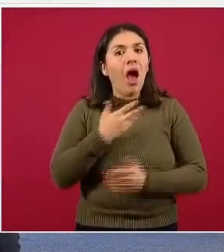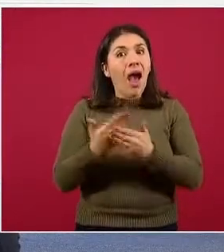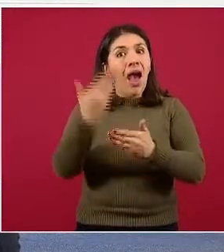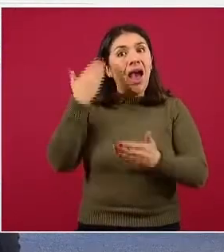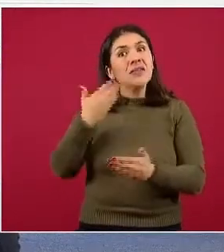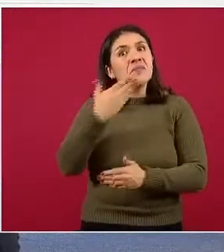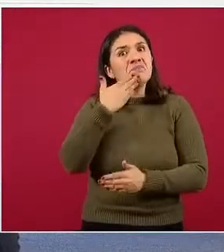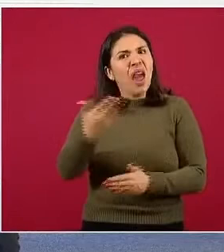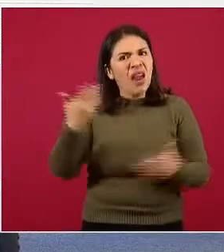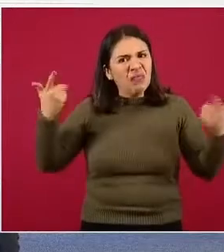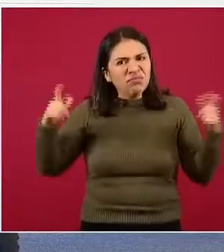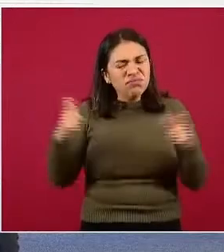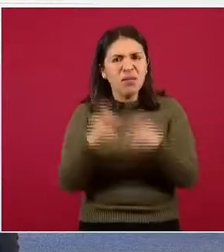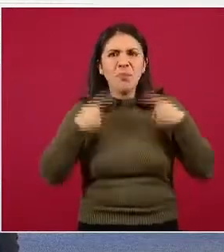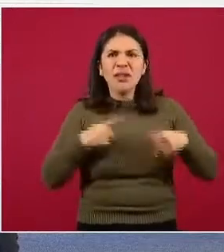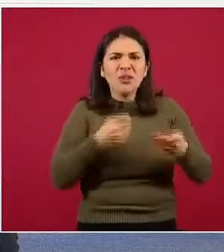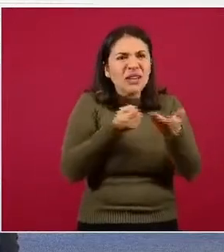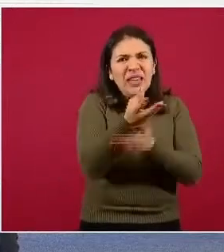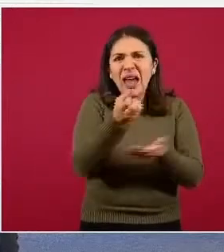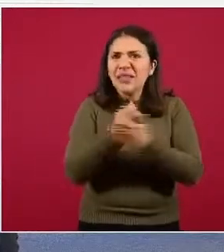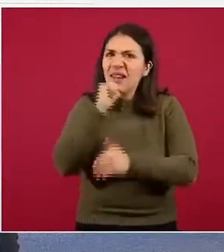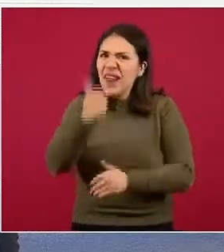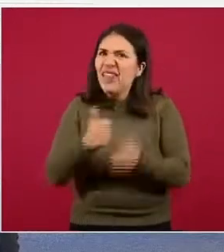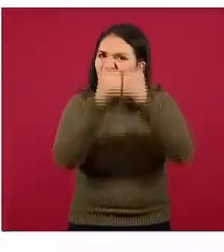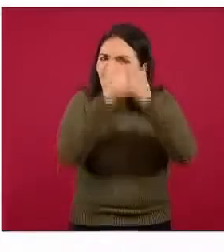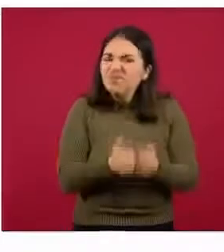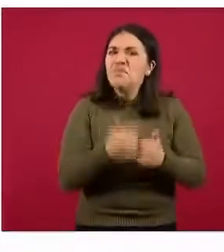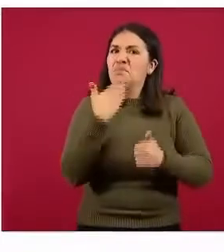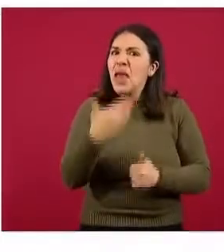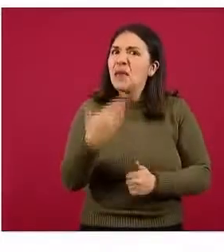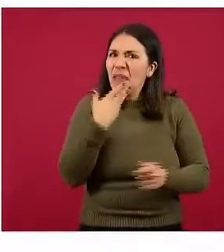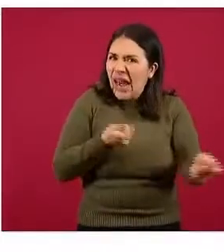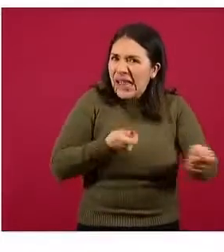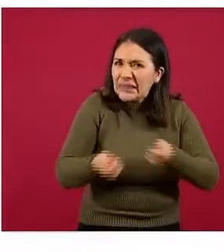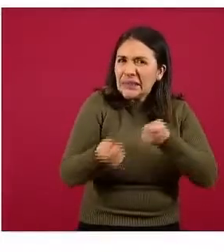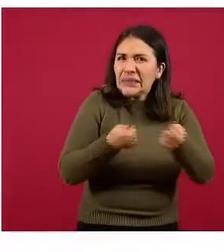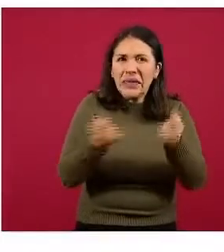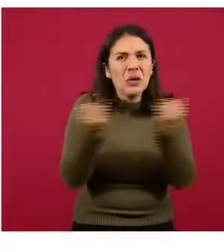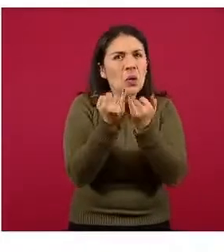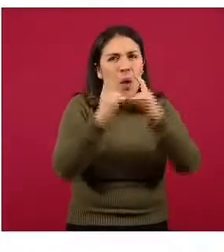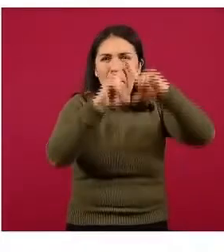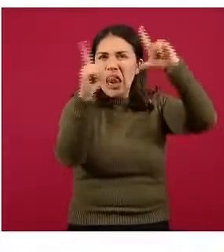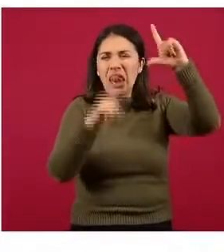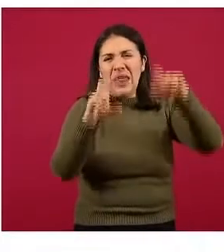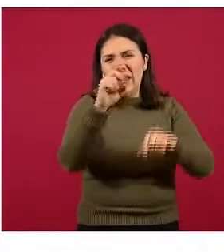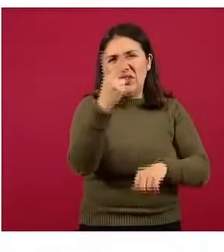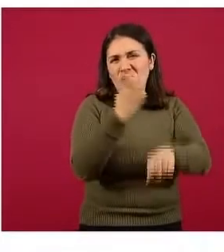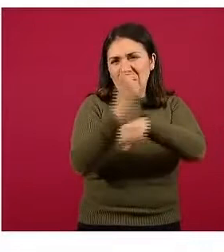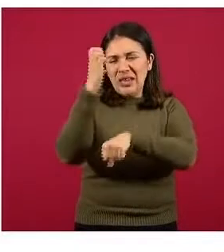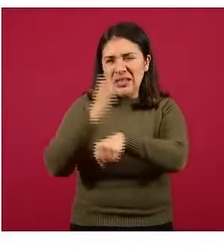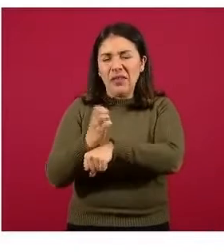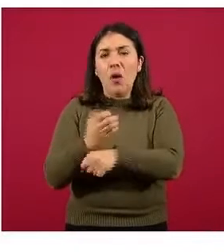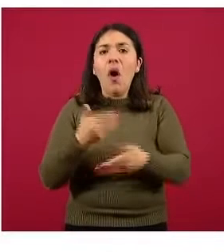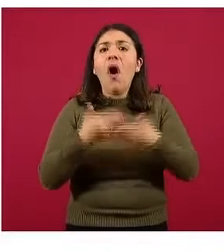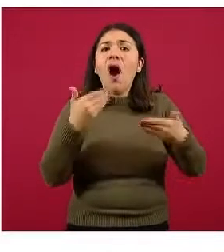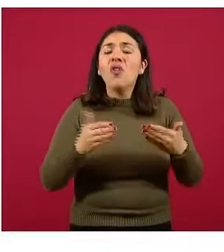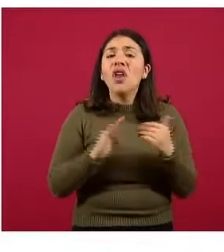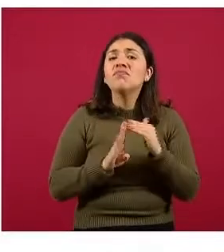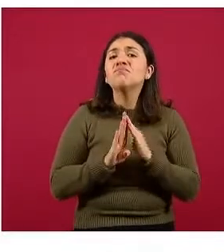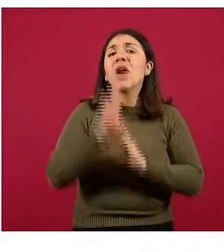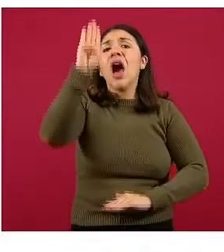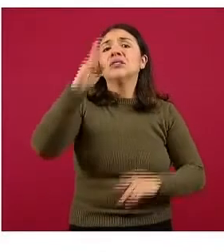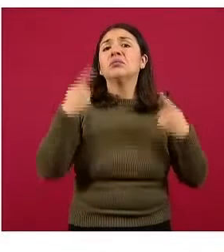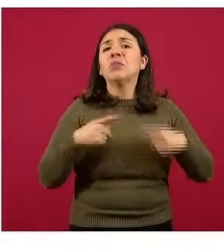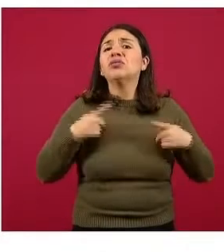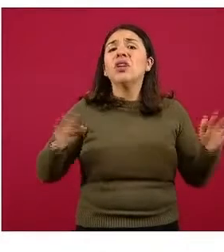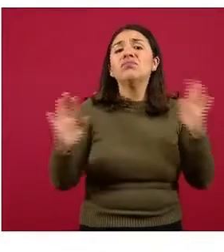exitosa reducción en la movilidad en la Ciudad de México, al igual que en todo el país, en las 32 entidades federativas, se incrementa la